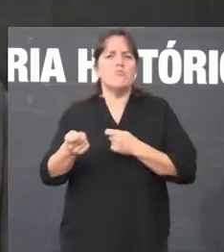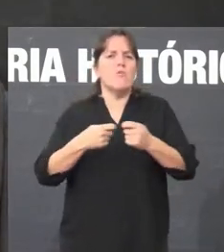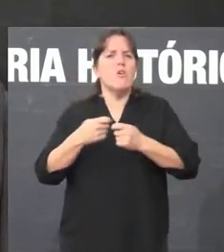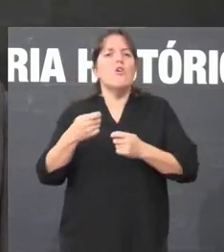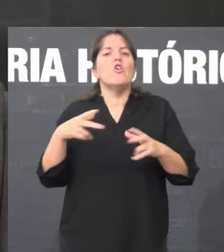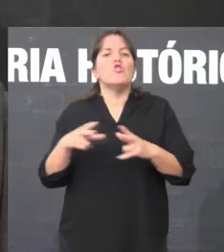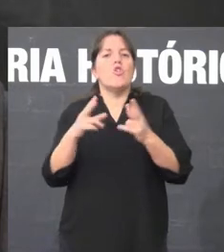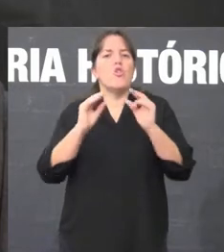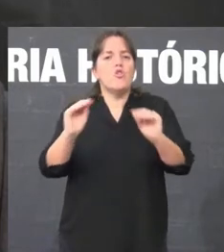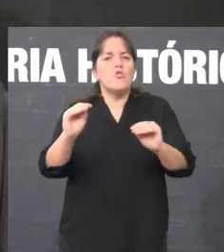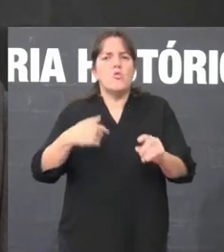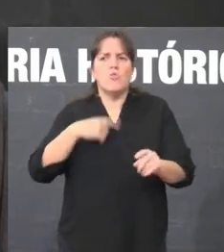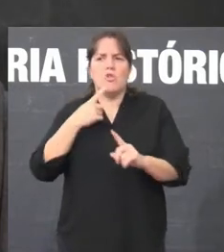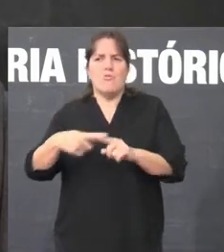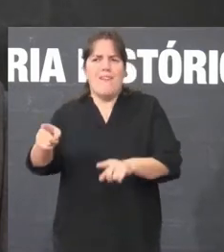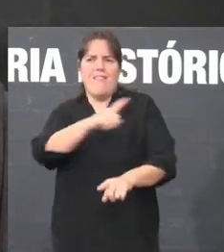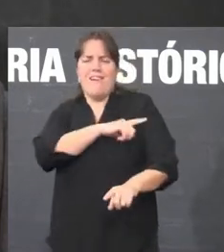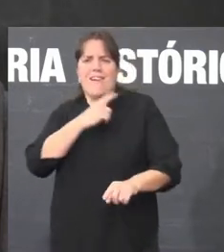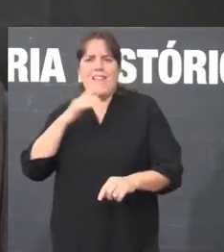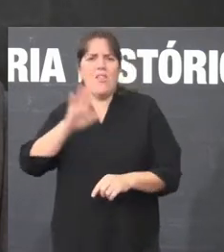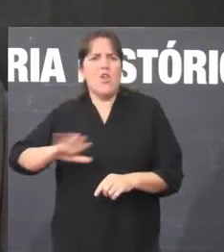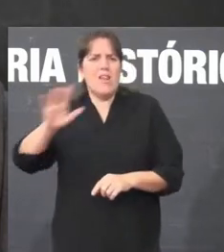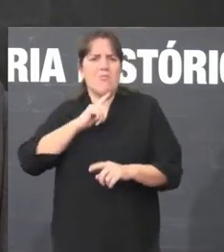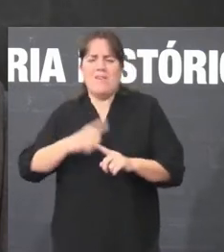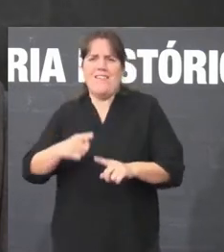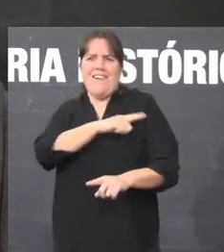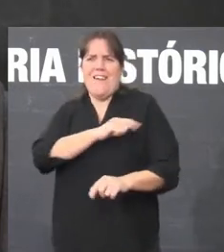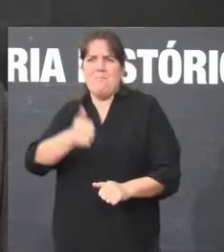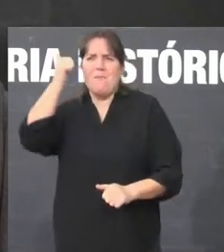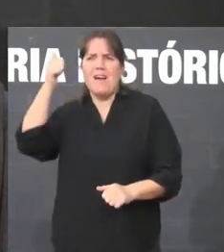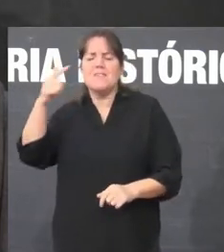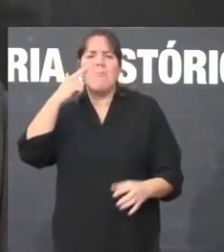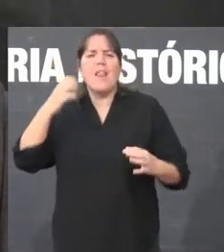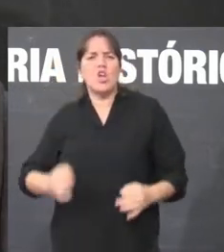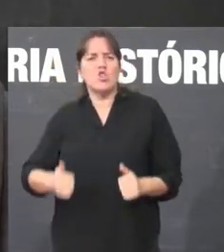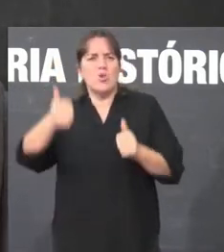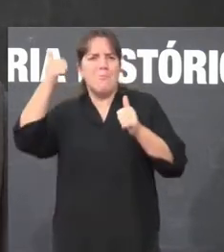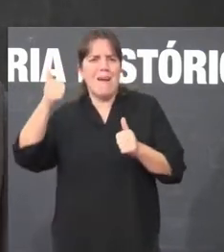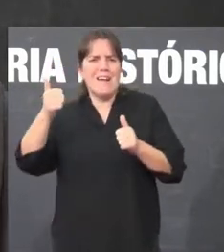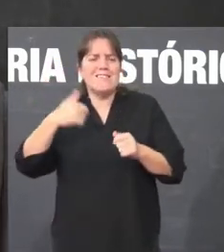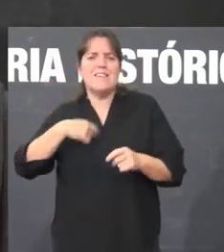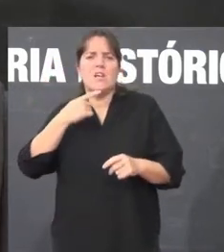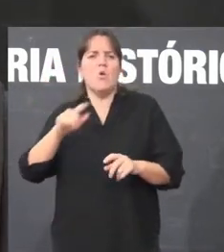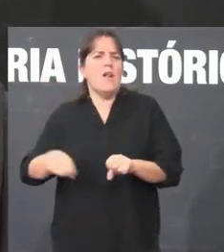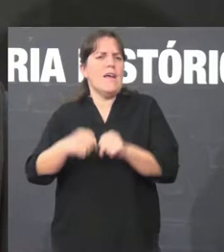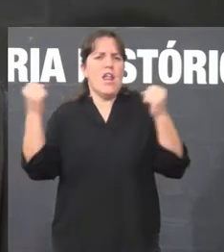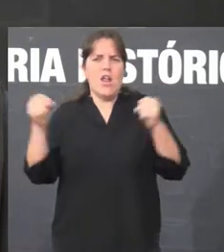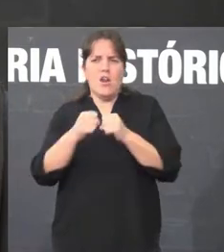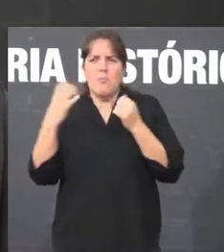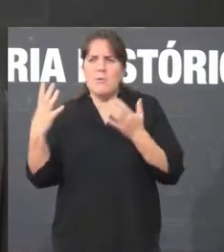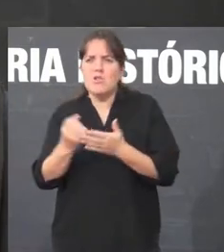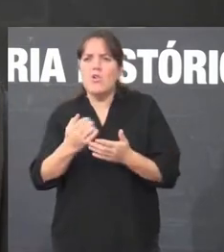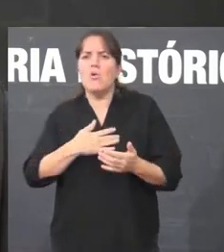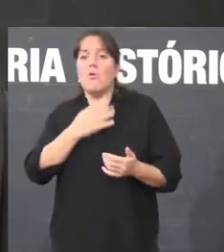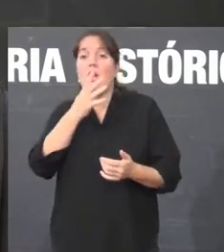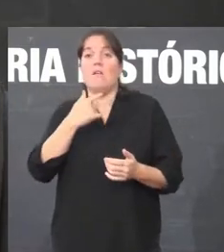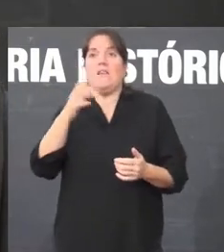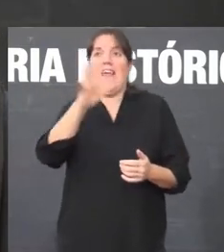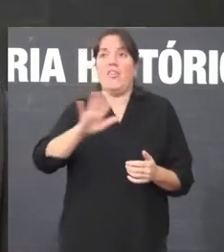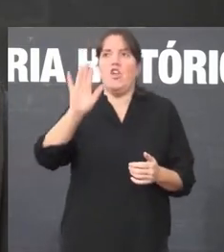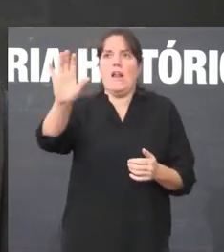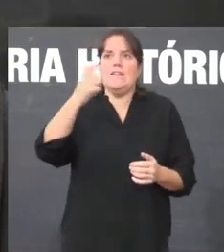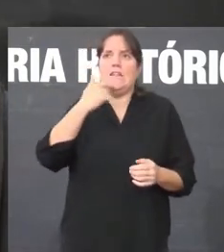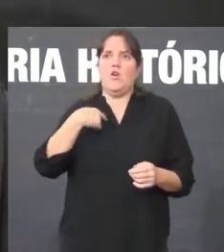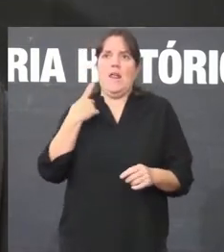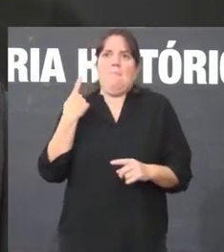son o máis radical do nacionalismo, representan o máis perigoso do nacionalismo rupturista, porque non lle chegaba nacionalista, era pouco malo,